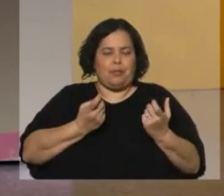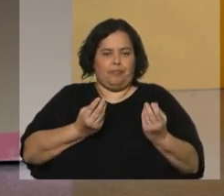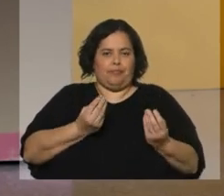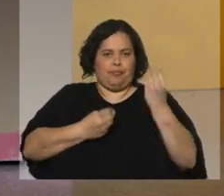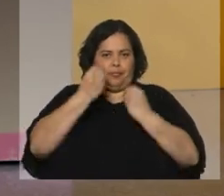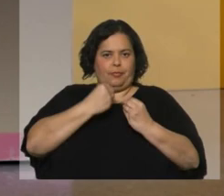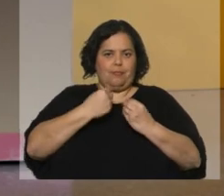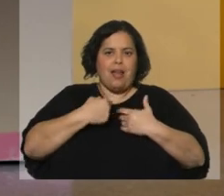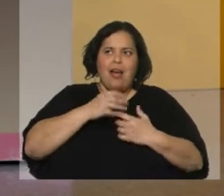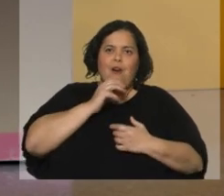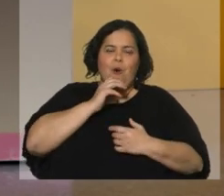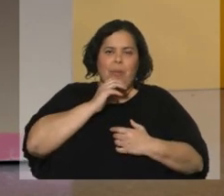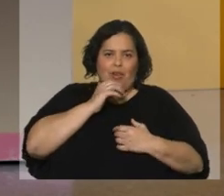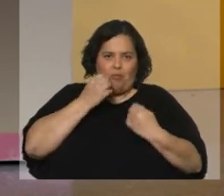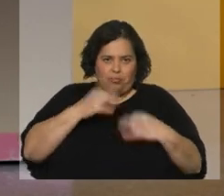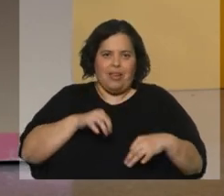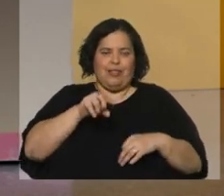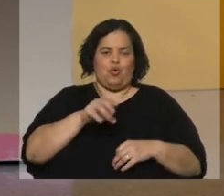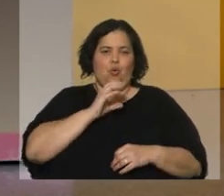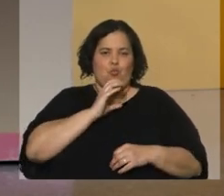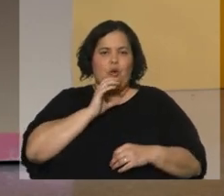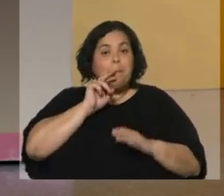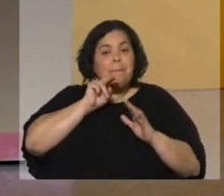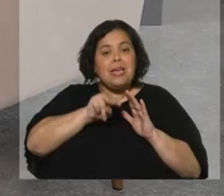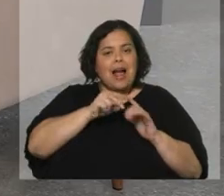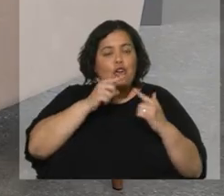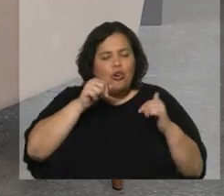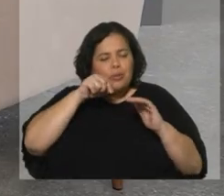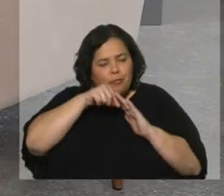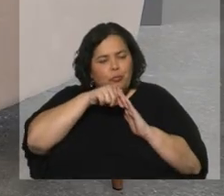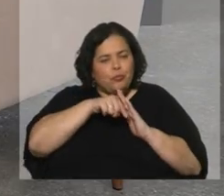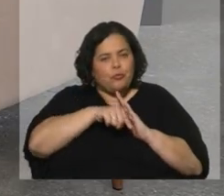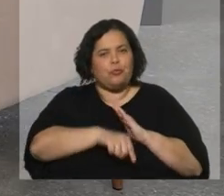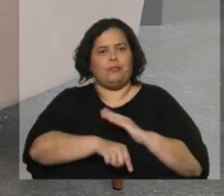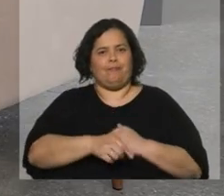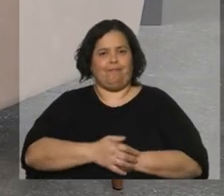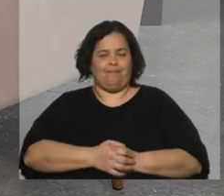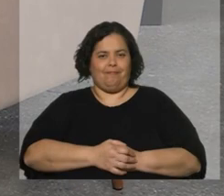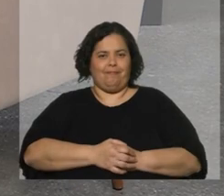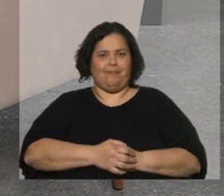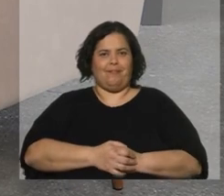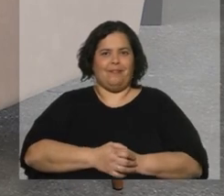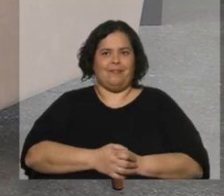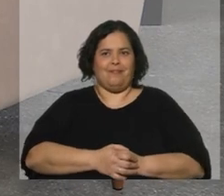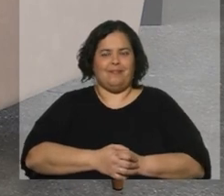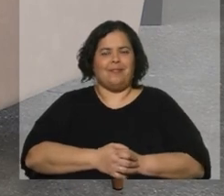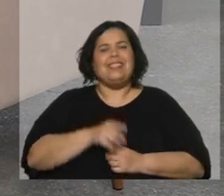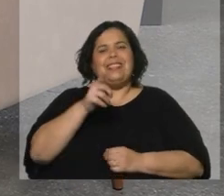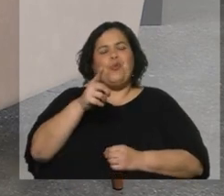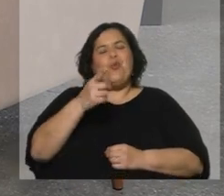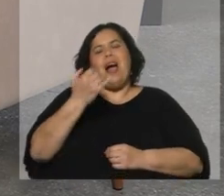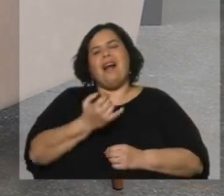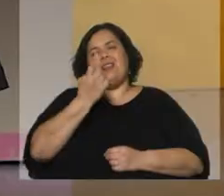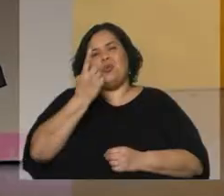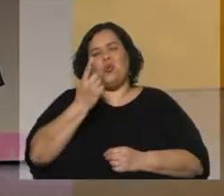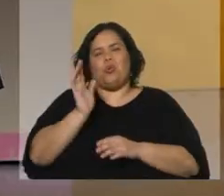las cosas donde no estaban es tratar de mirar un poco más un poco más y cada año un poco más has currado pila con el terraja Uruguay bueno eso